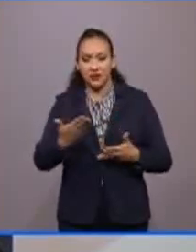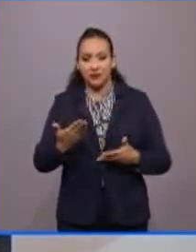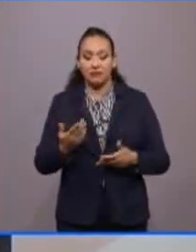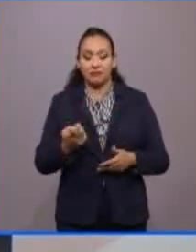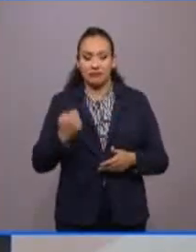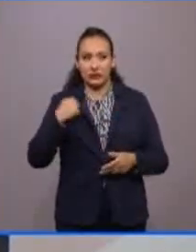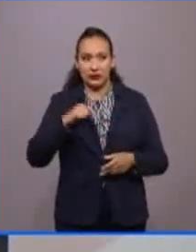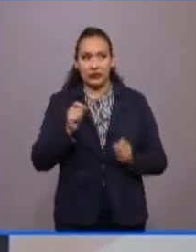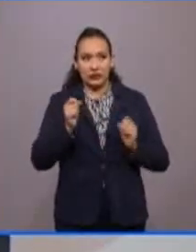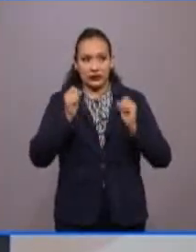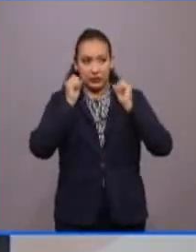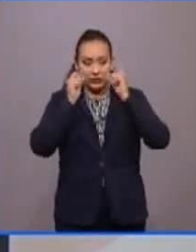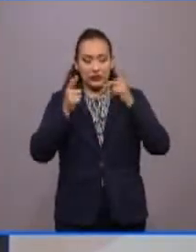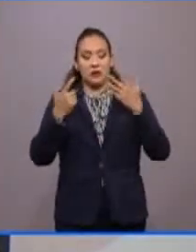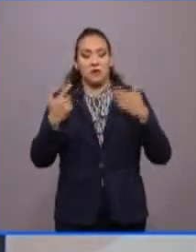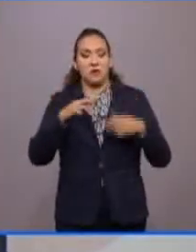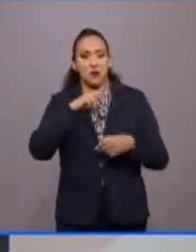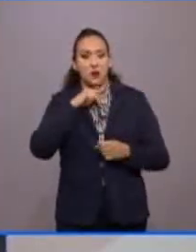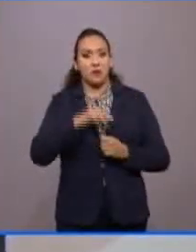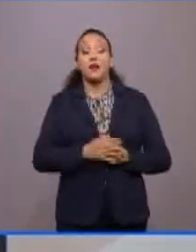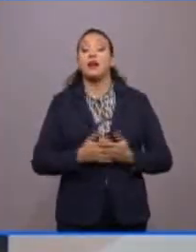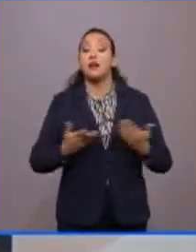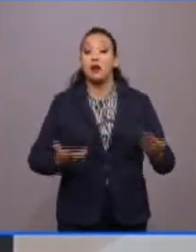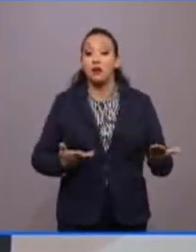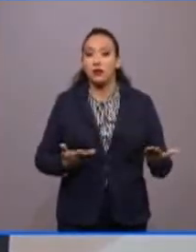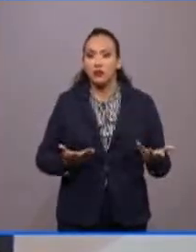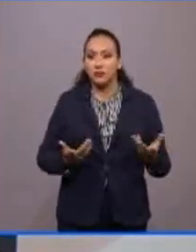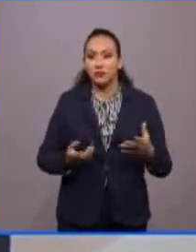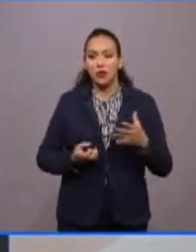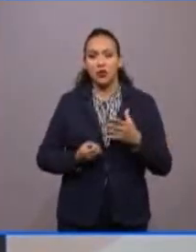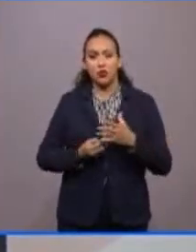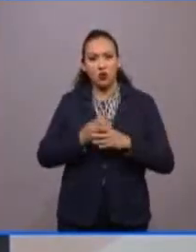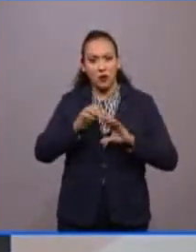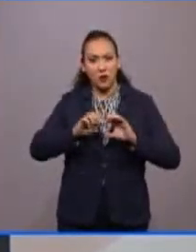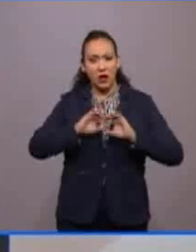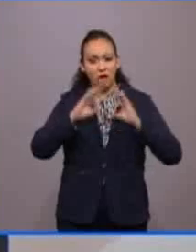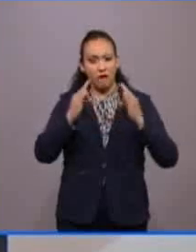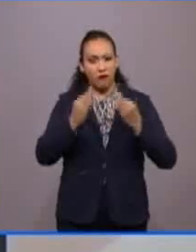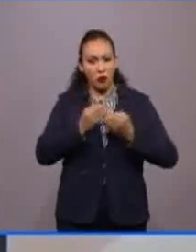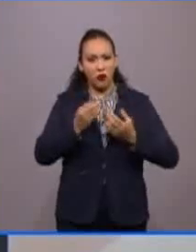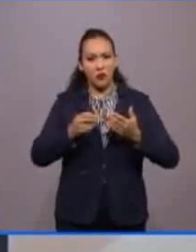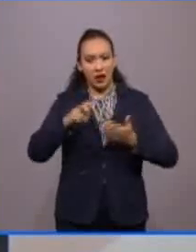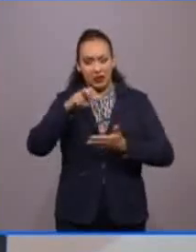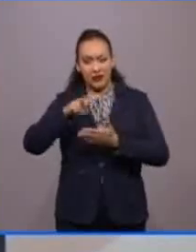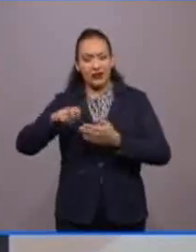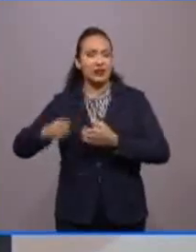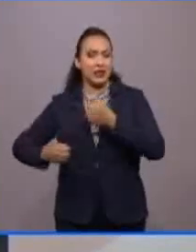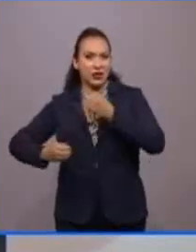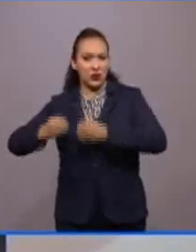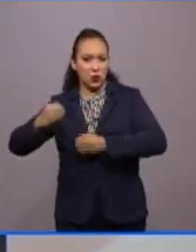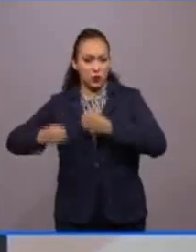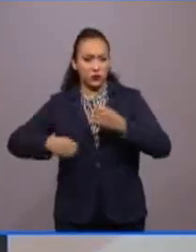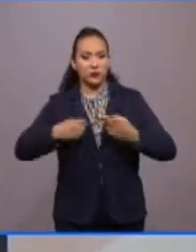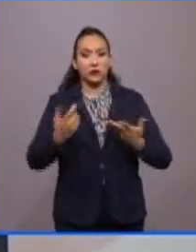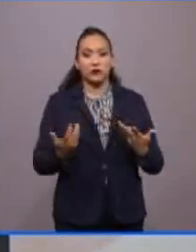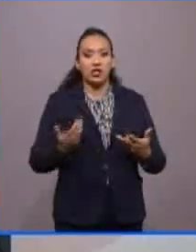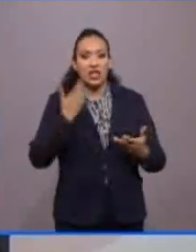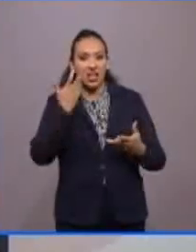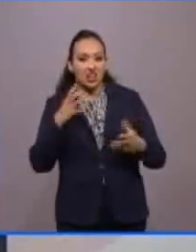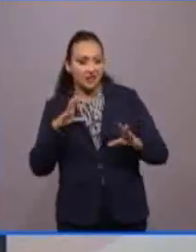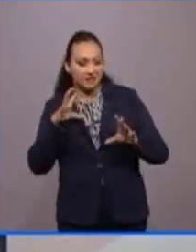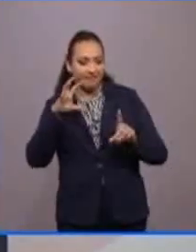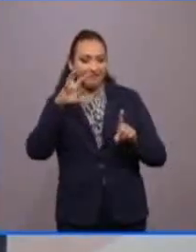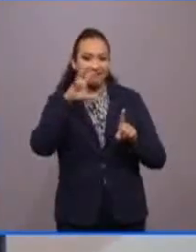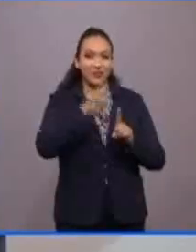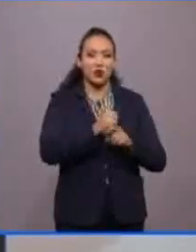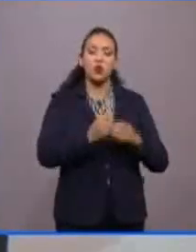alerta. Por otro lado, el hecho de que el propio sistema que está diseñado para esta nueva conformación del Poder Judicial no